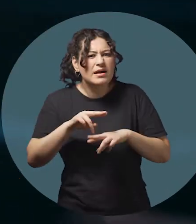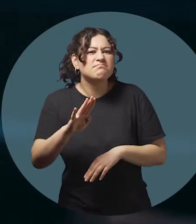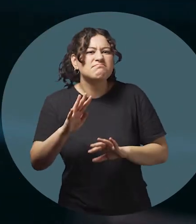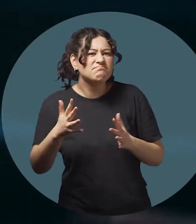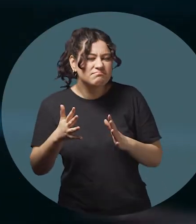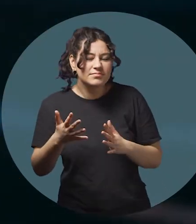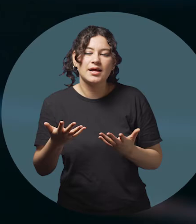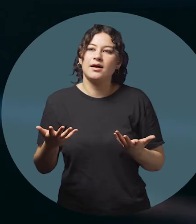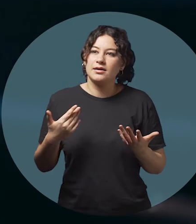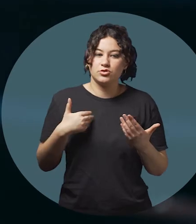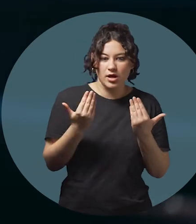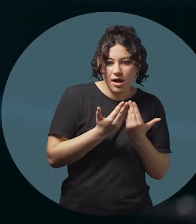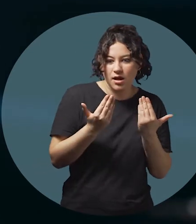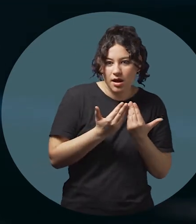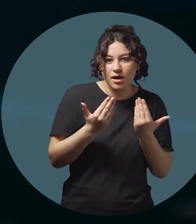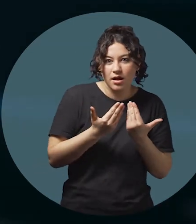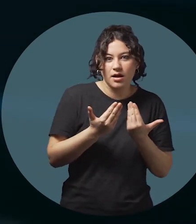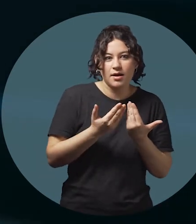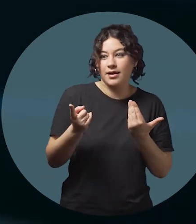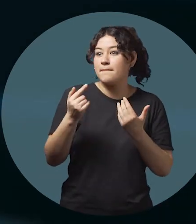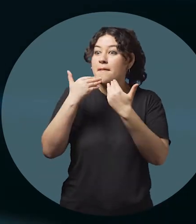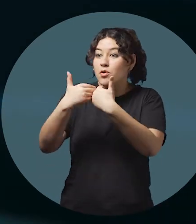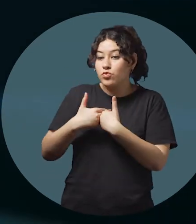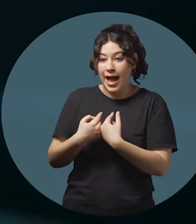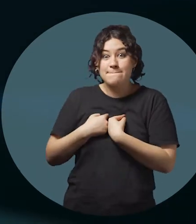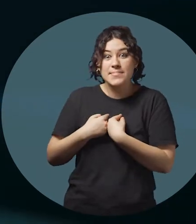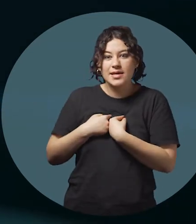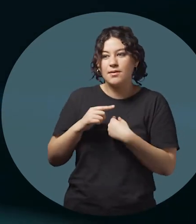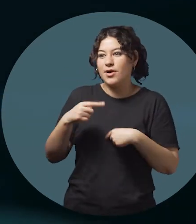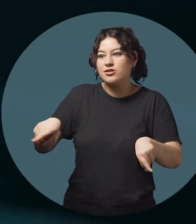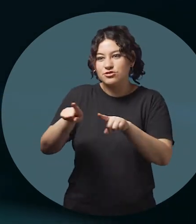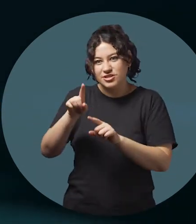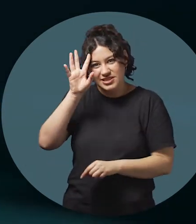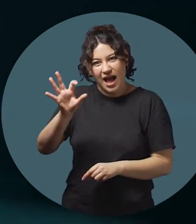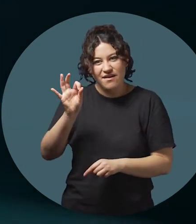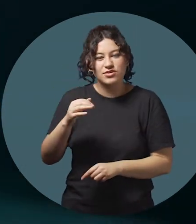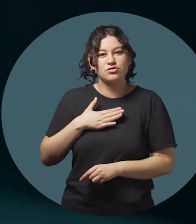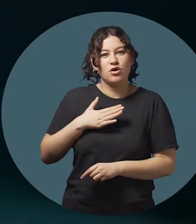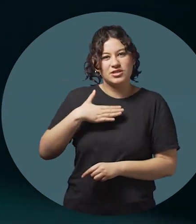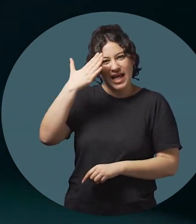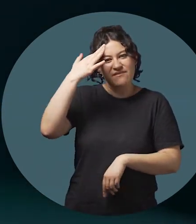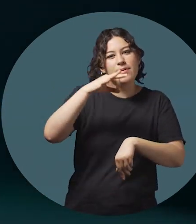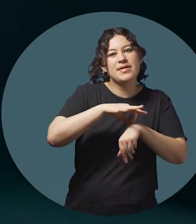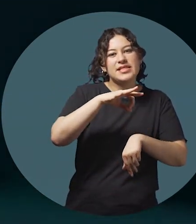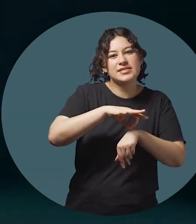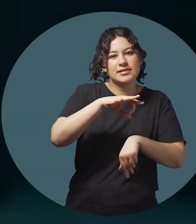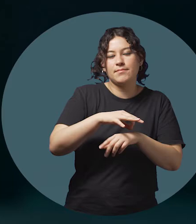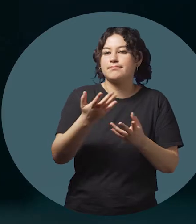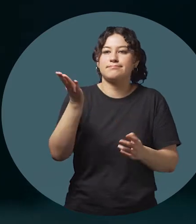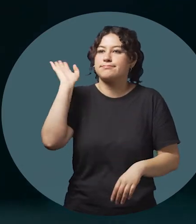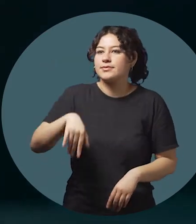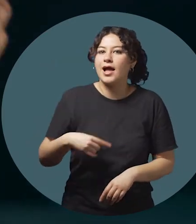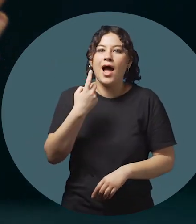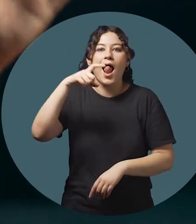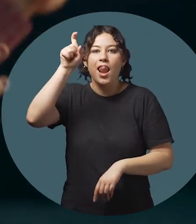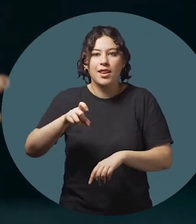poliomielitis. Entonces, estudiar para mí, me lo preguntaba a mí porque sabían que yo tenía algo de la medicina. Si alguien se